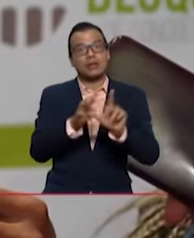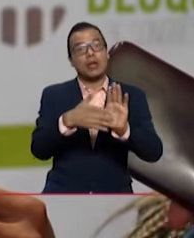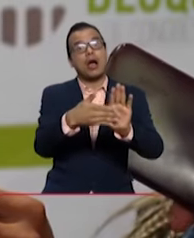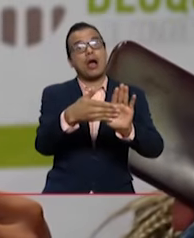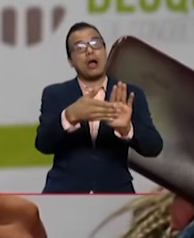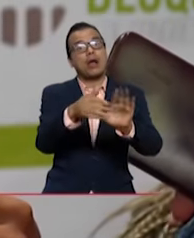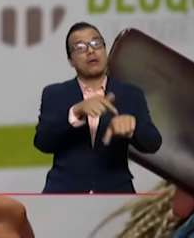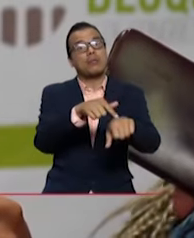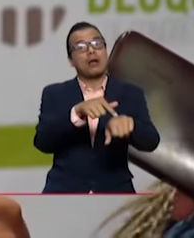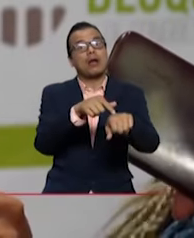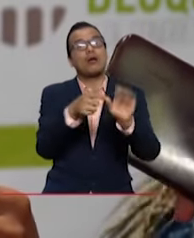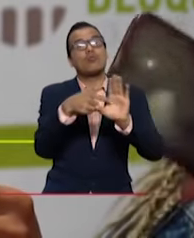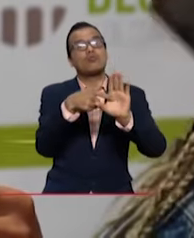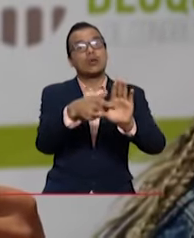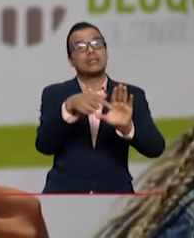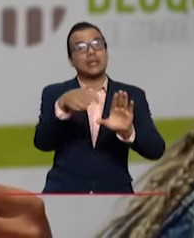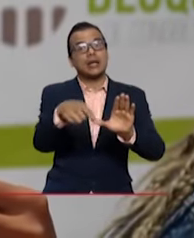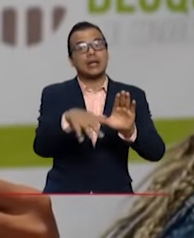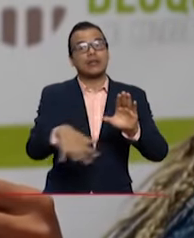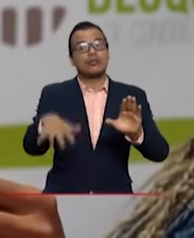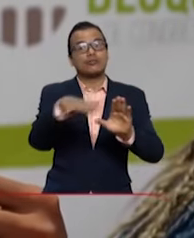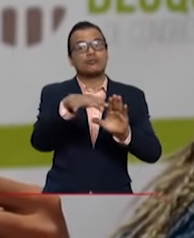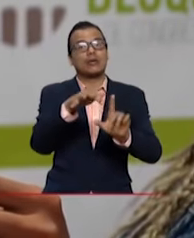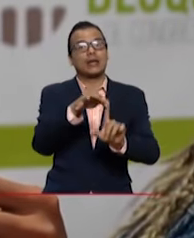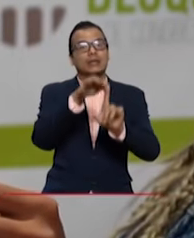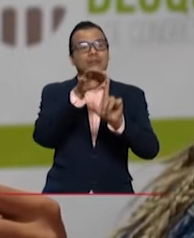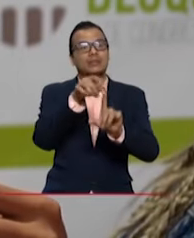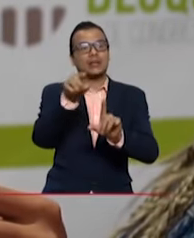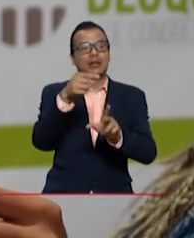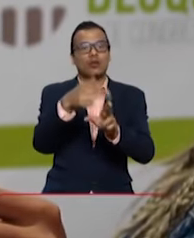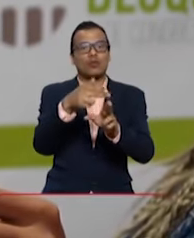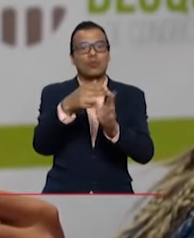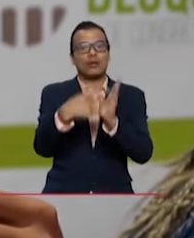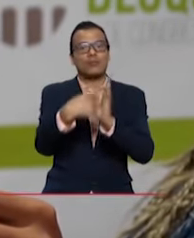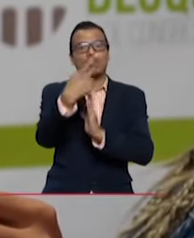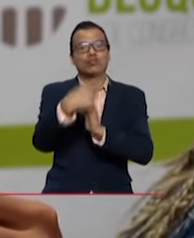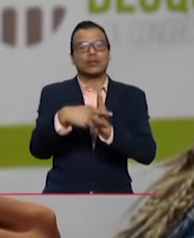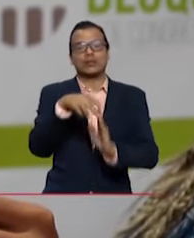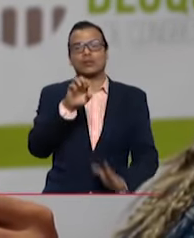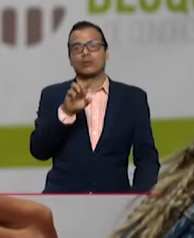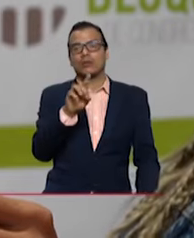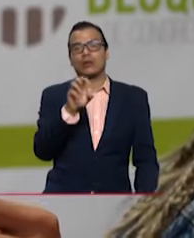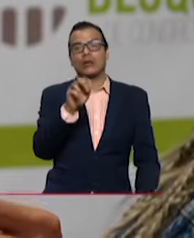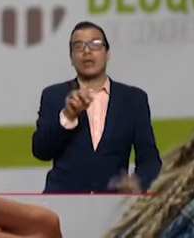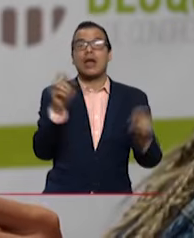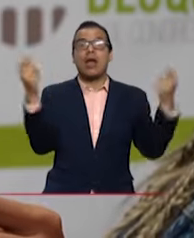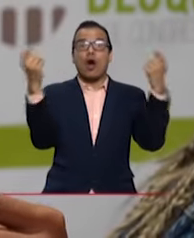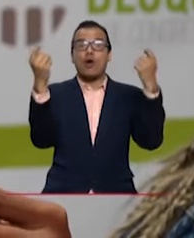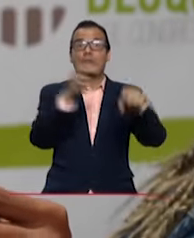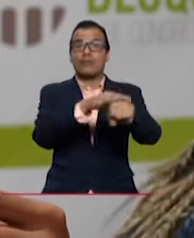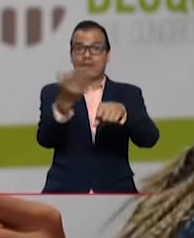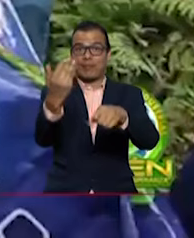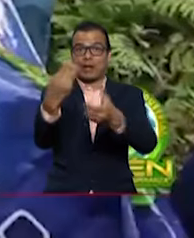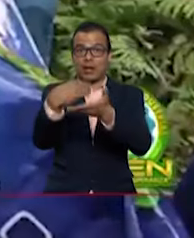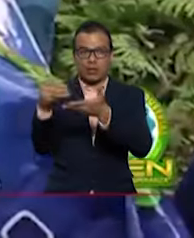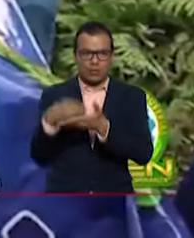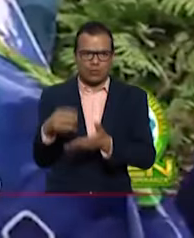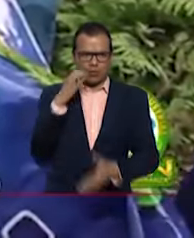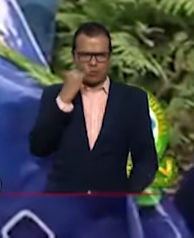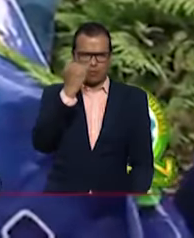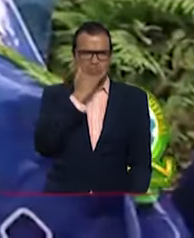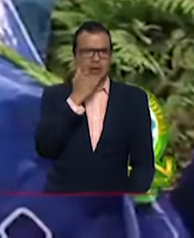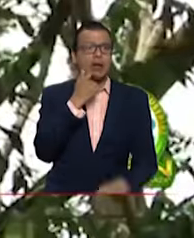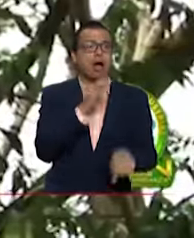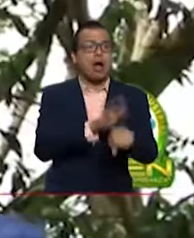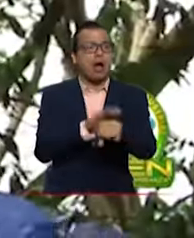zona de amortiguación entre Cali y Los Farallones, un proyecto denominado El Edén. De manera irresponsable ese señor está diciendo